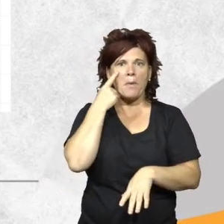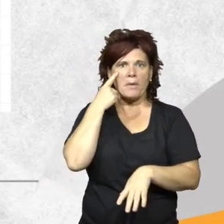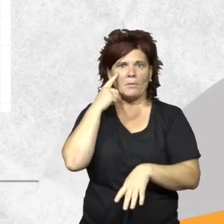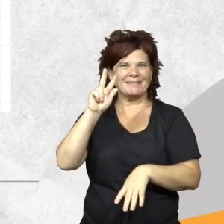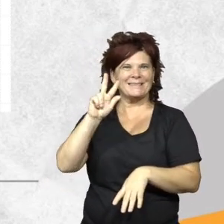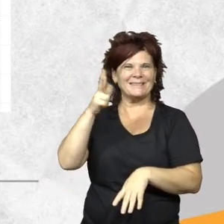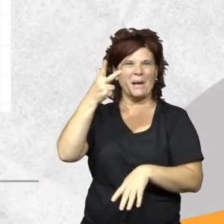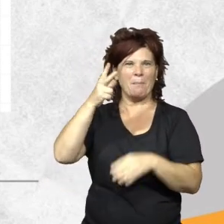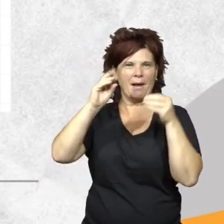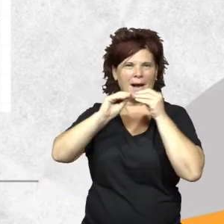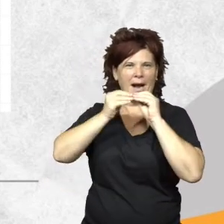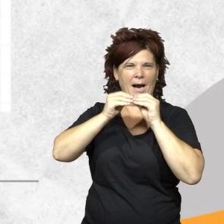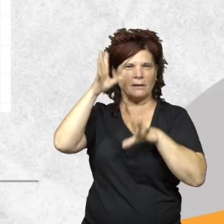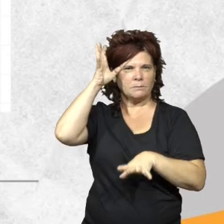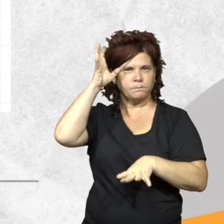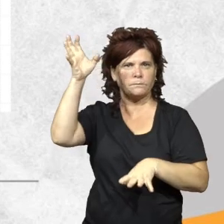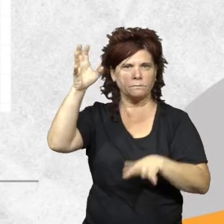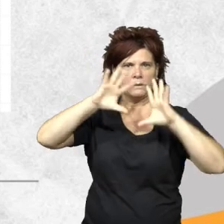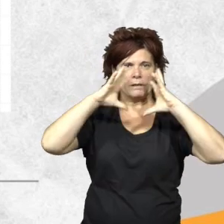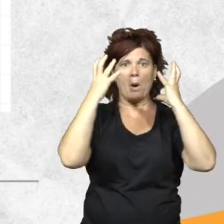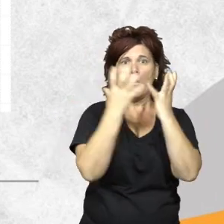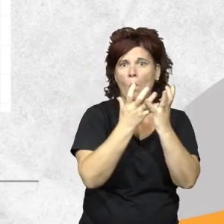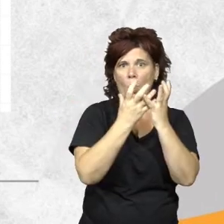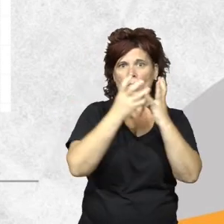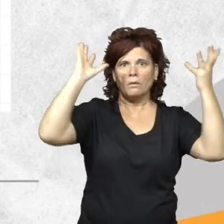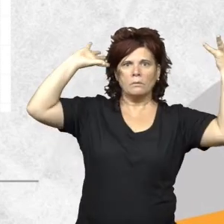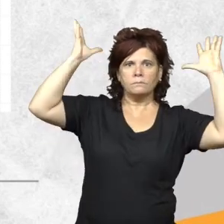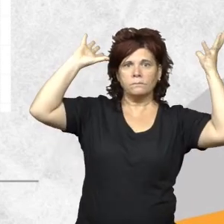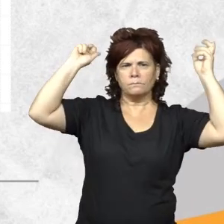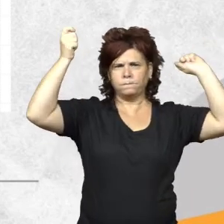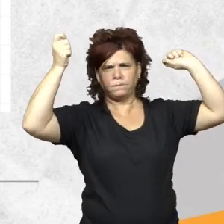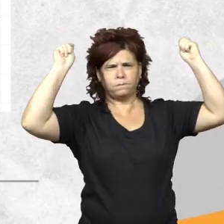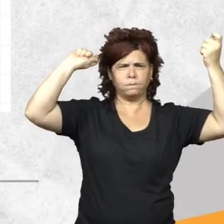crisis planetaria, una crisis en cambio climático, que le llamamos la crisis